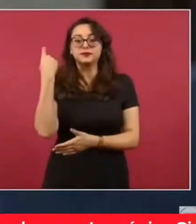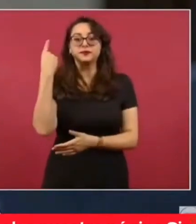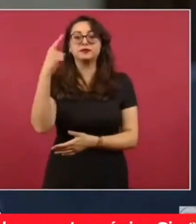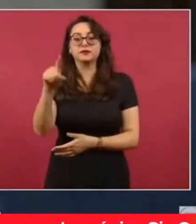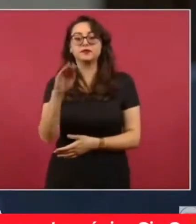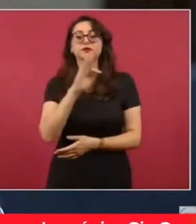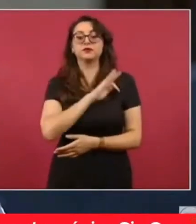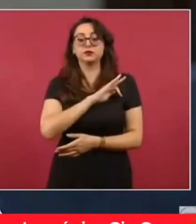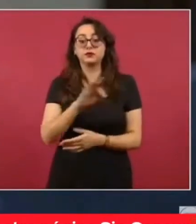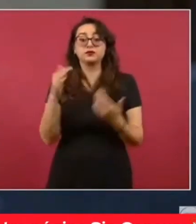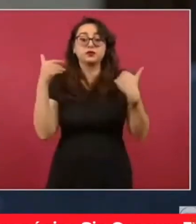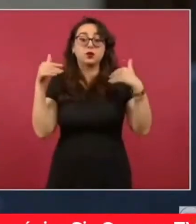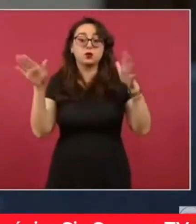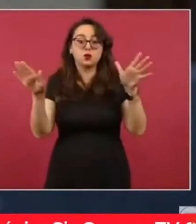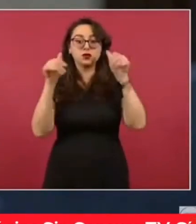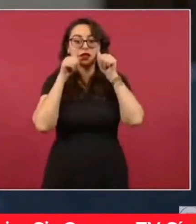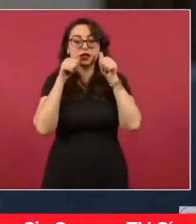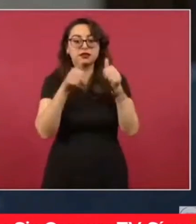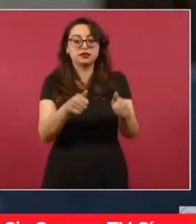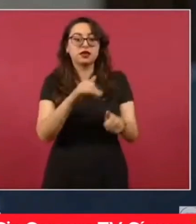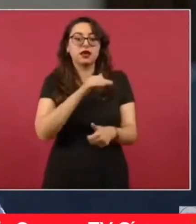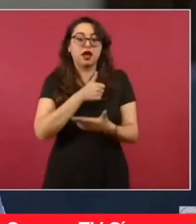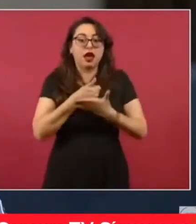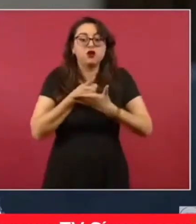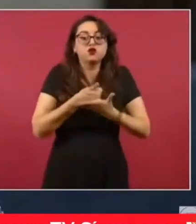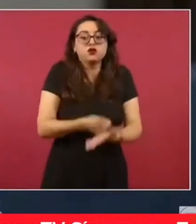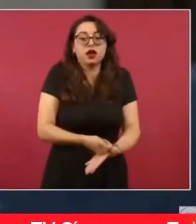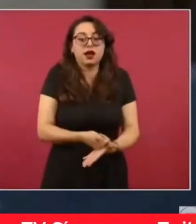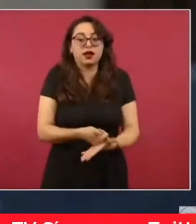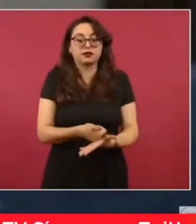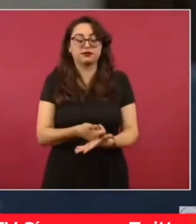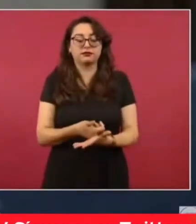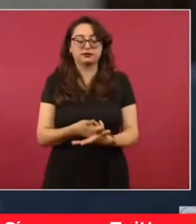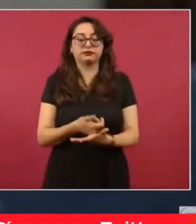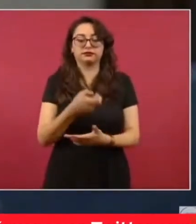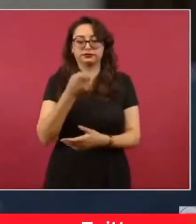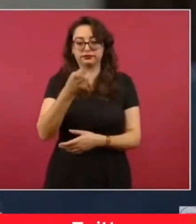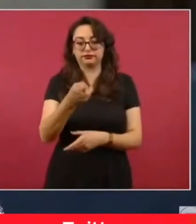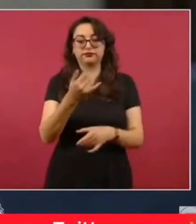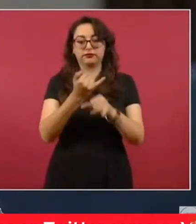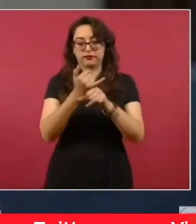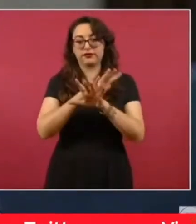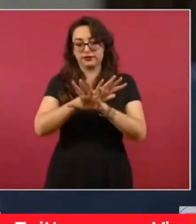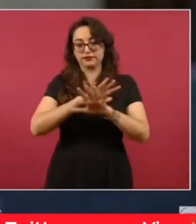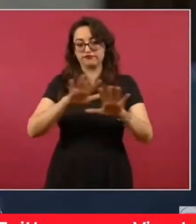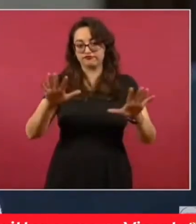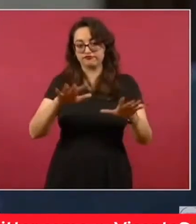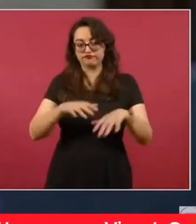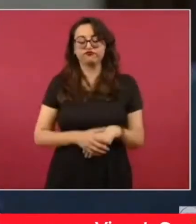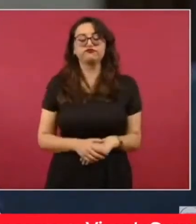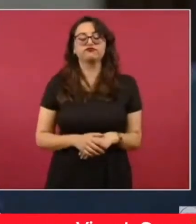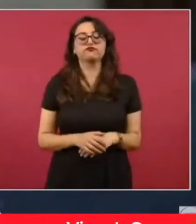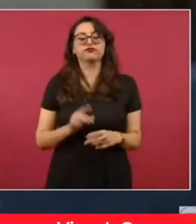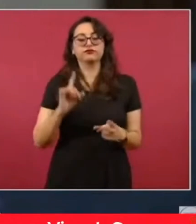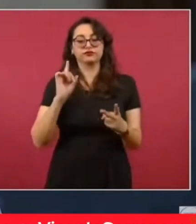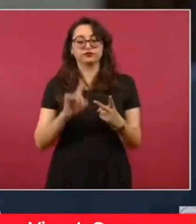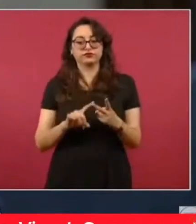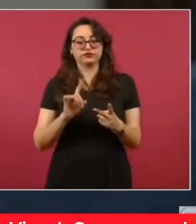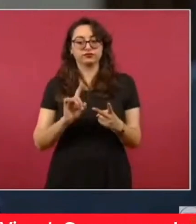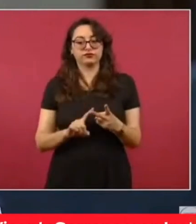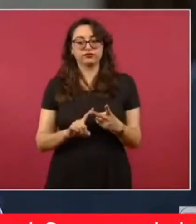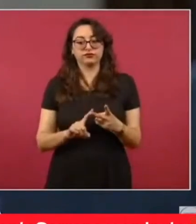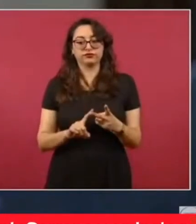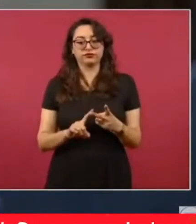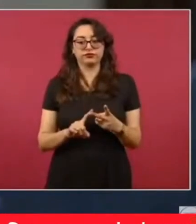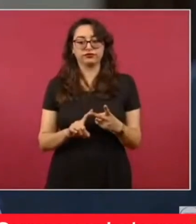y este Bueno pues eh Pues informarlo eso también en este en este sentido pues nada más